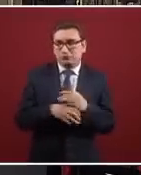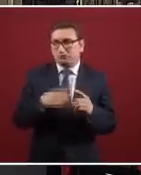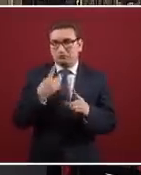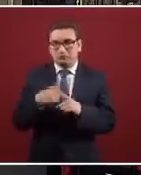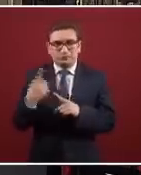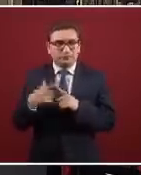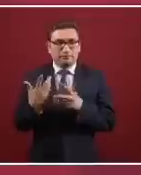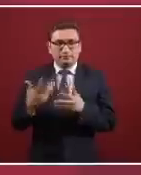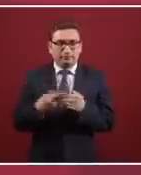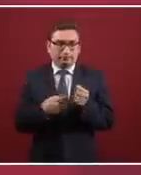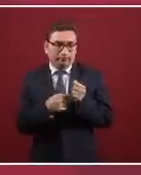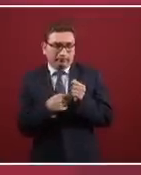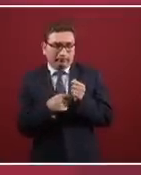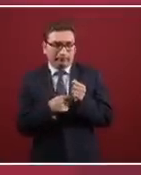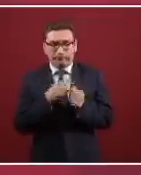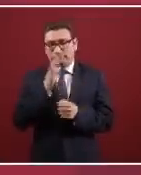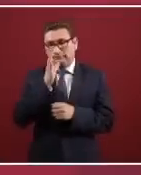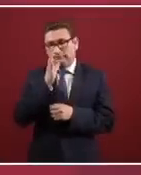oculto.